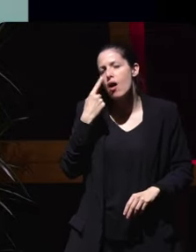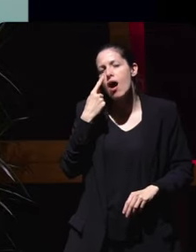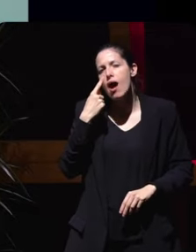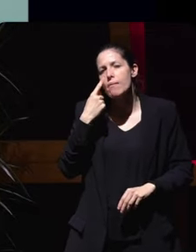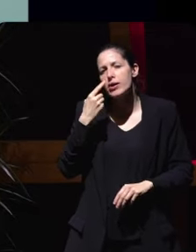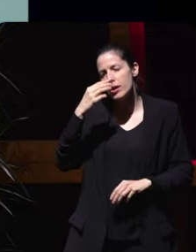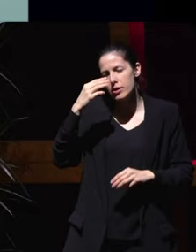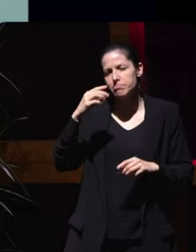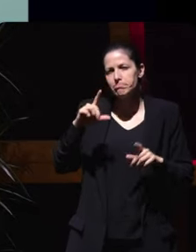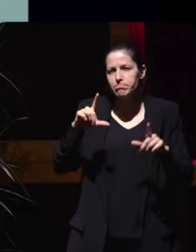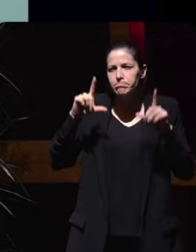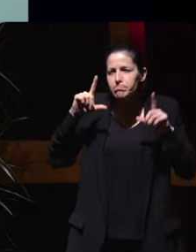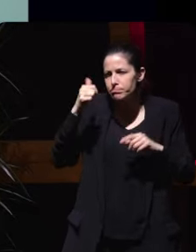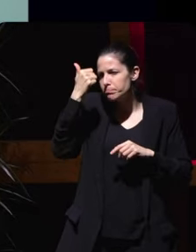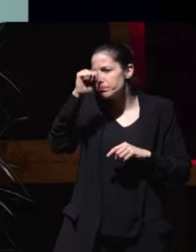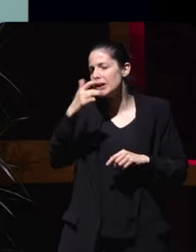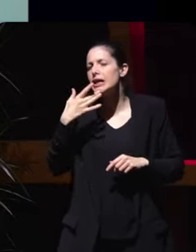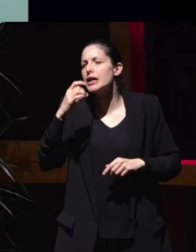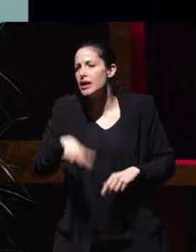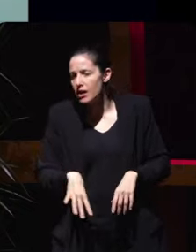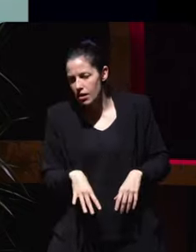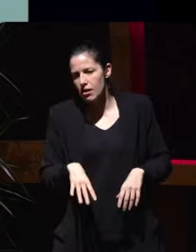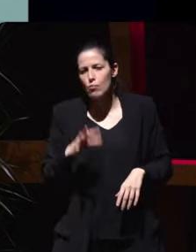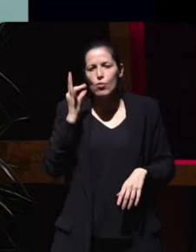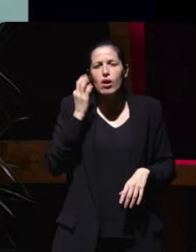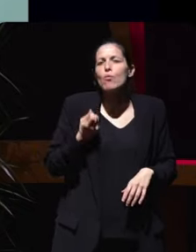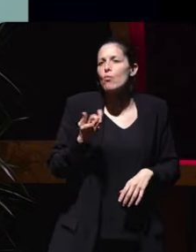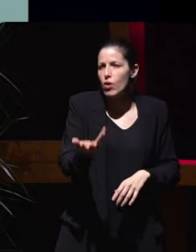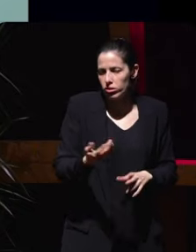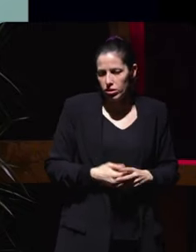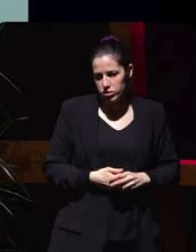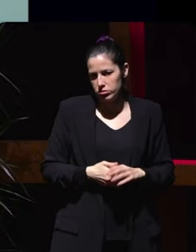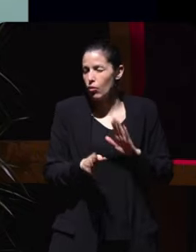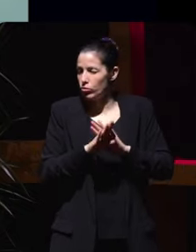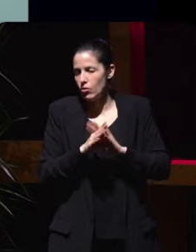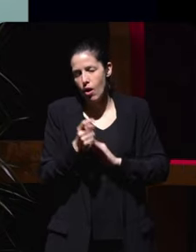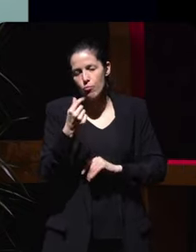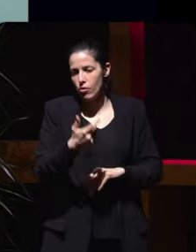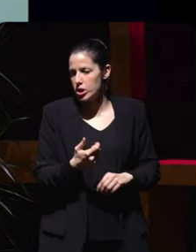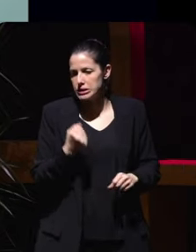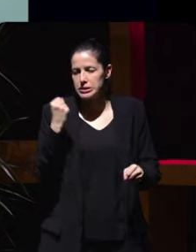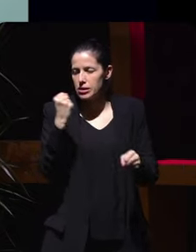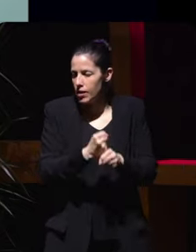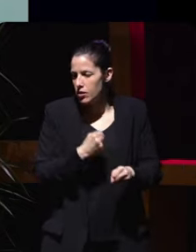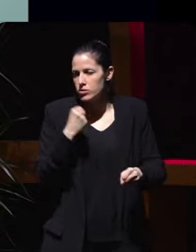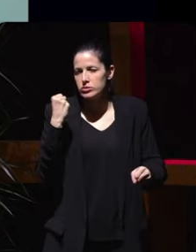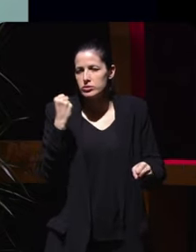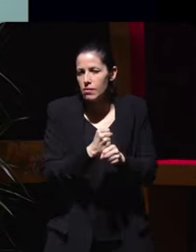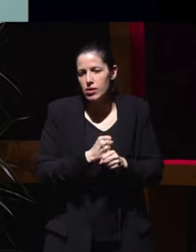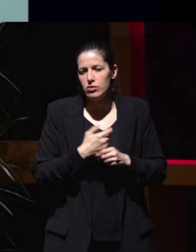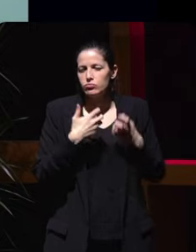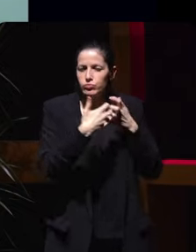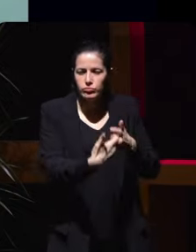presenta, quién lo dirige, cuántas mujeres hay. Seguimos siendo pocas. Cuesta mucho trabajo, nos ha costado mucho trabajo, a mí me ha costado mucho